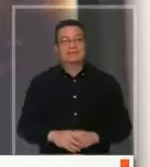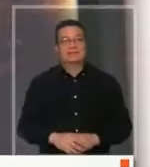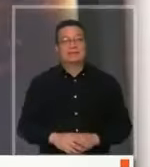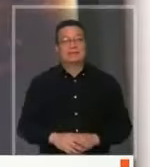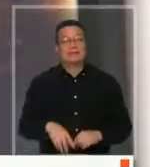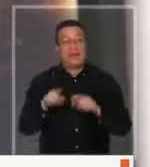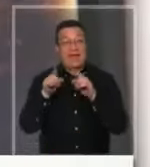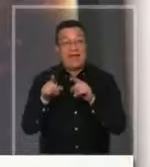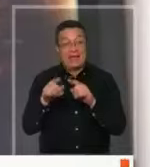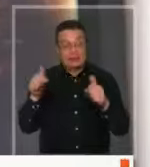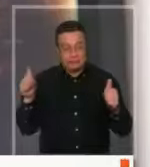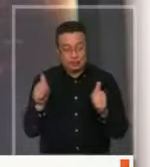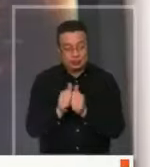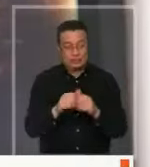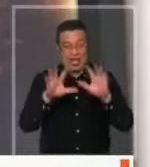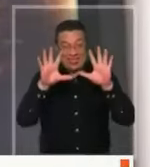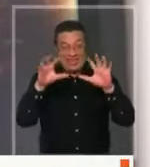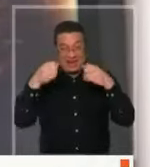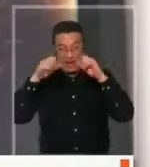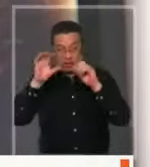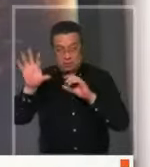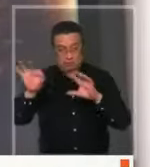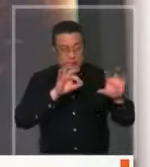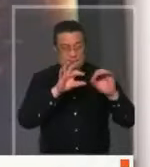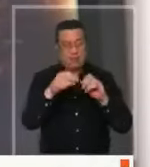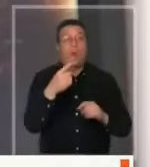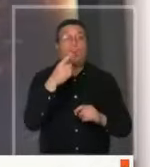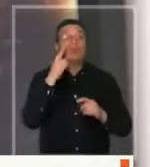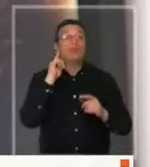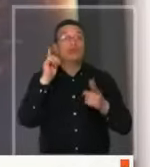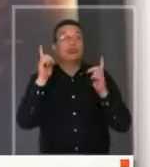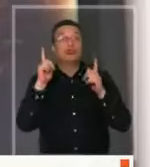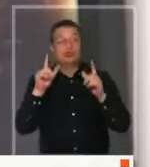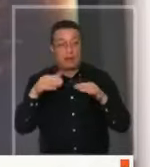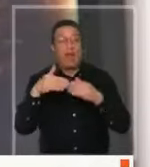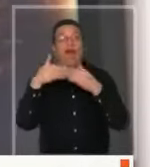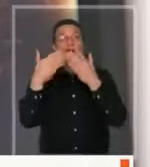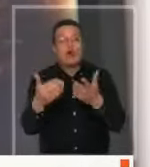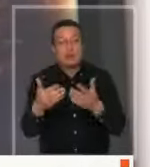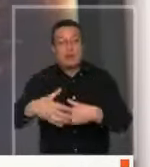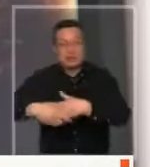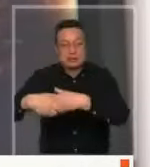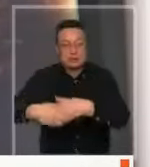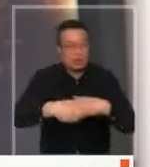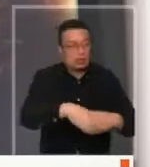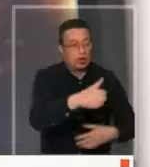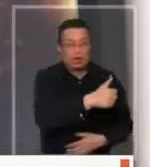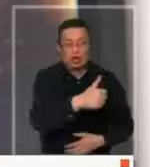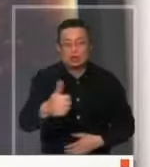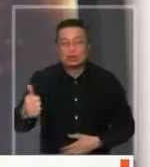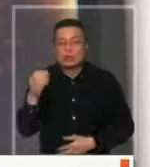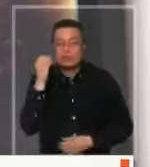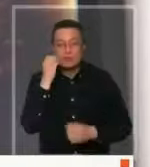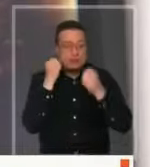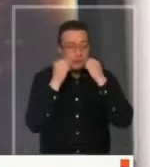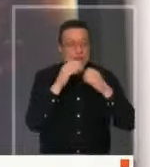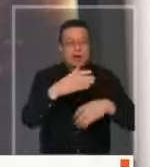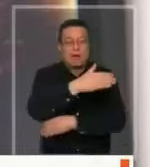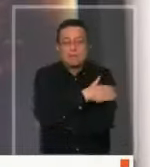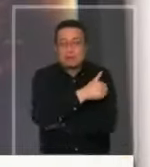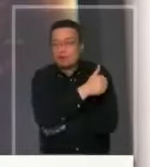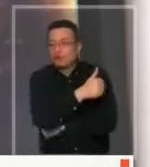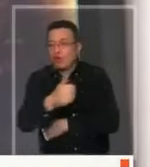Él se junta con estos 10 ganadores después de la prueba de sonido, afuerita de su camarín, los saluda a todos, les da besos a todos, los abraza a